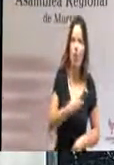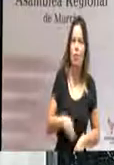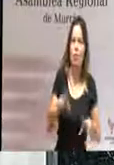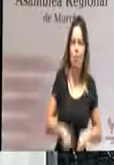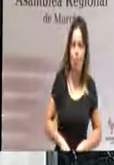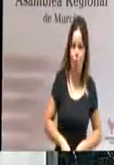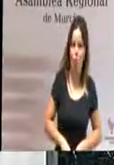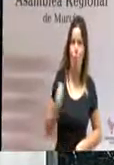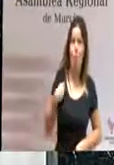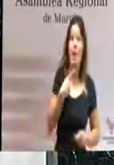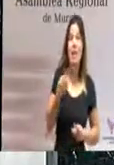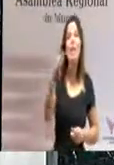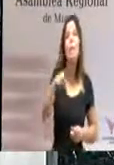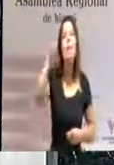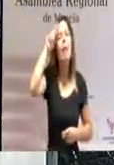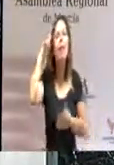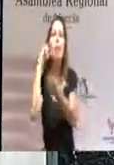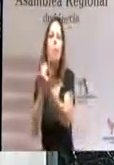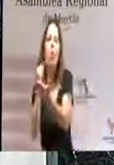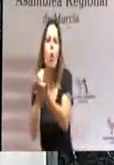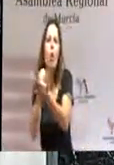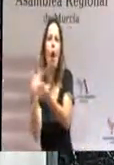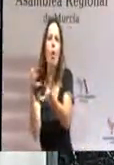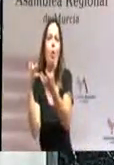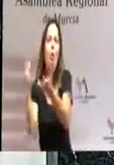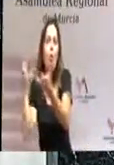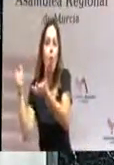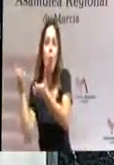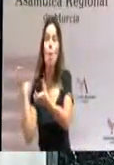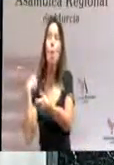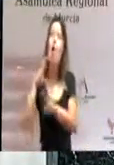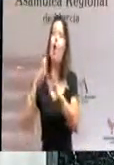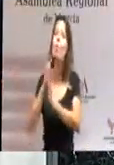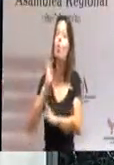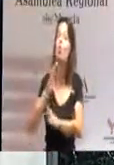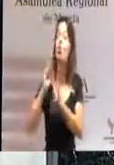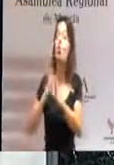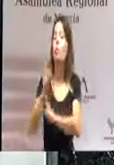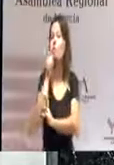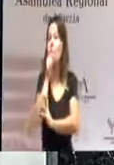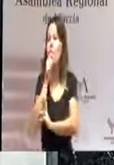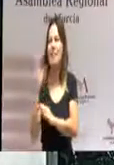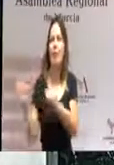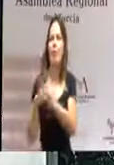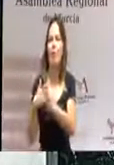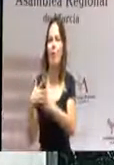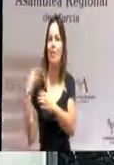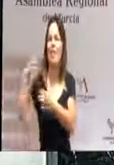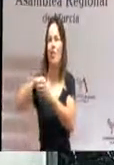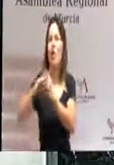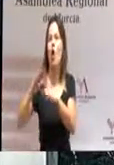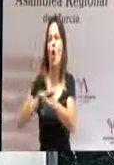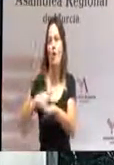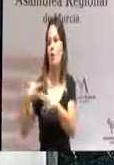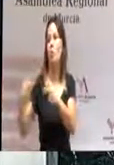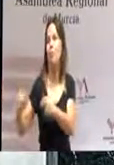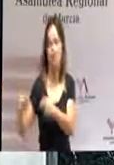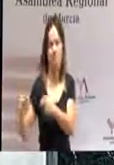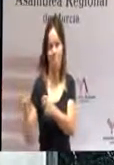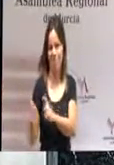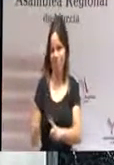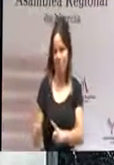falta también que la aprobemos en Madrid y que su partido y el Partido Socialista no la bloqueen en el Congreso de los Diputados.